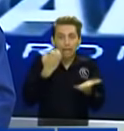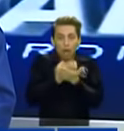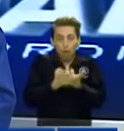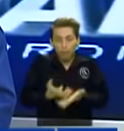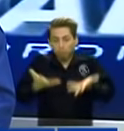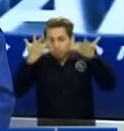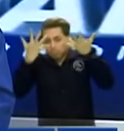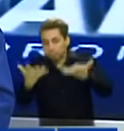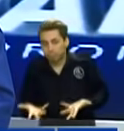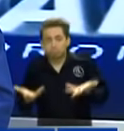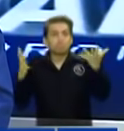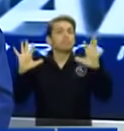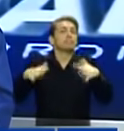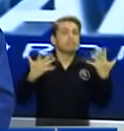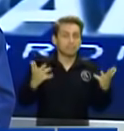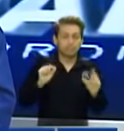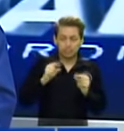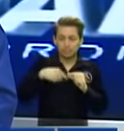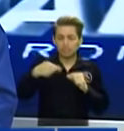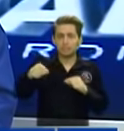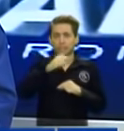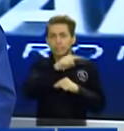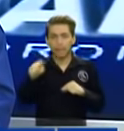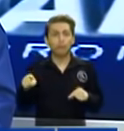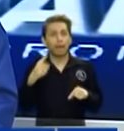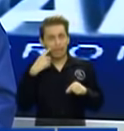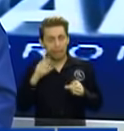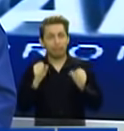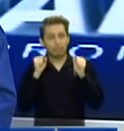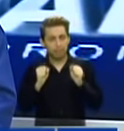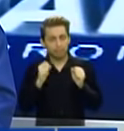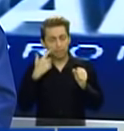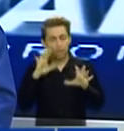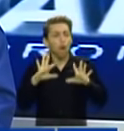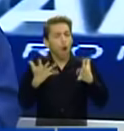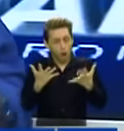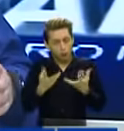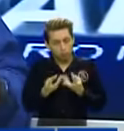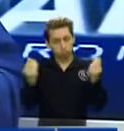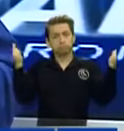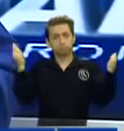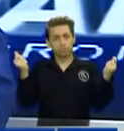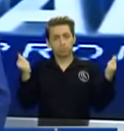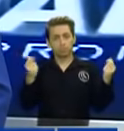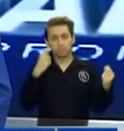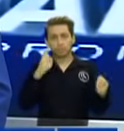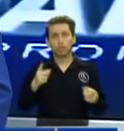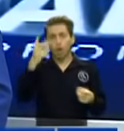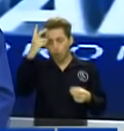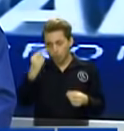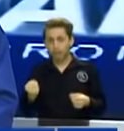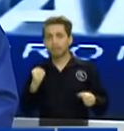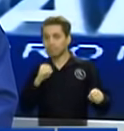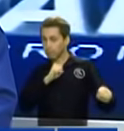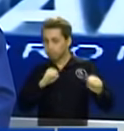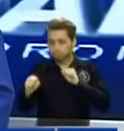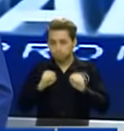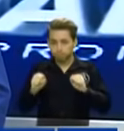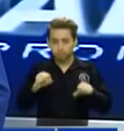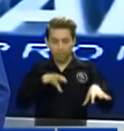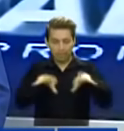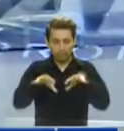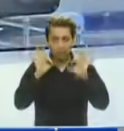que en las próximas semanas son decisivas para que logremos regresar a una mayor actividad y sentirnos más